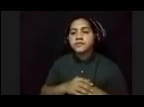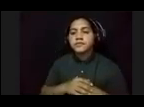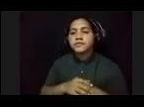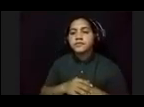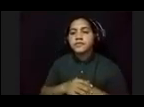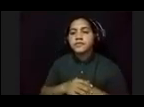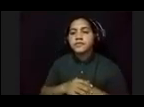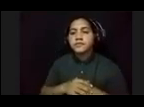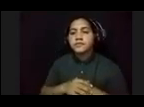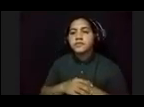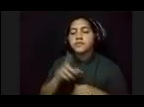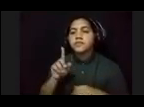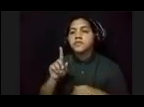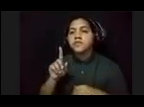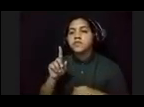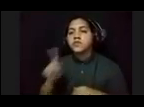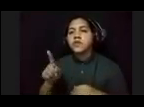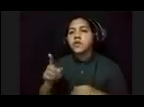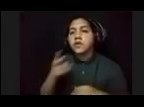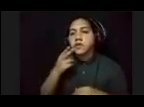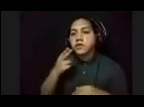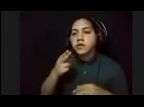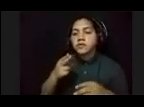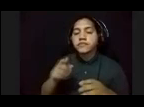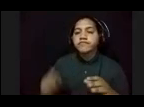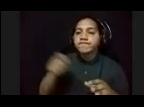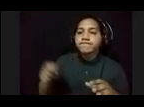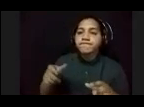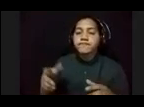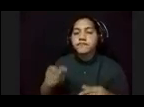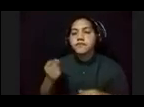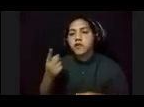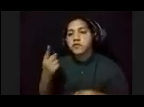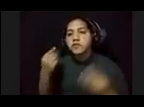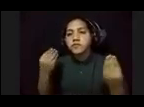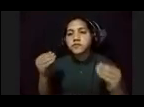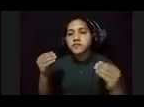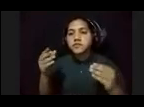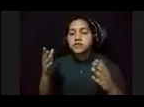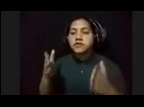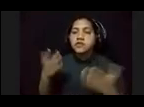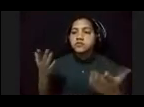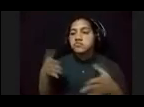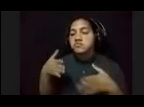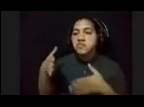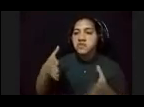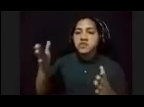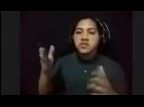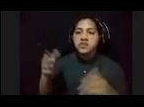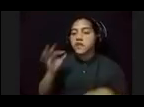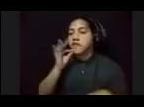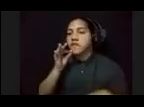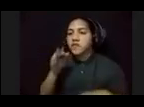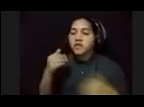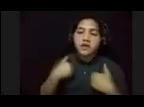1 torcedor en el taller de cigarros, 11 vendedores, ya sean ambulantes, de frutas, de